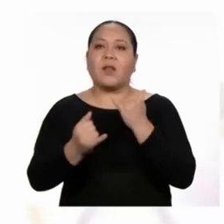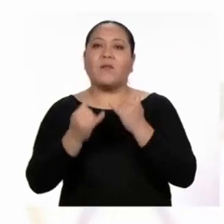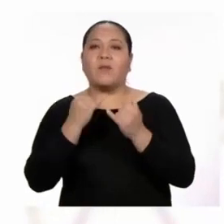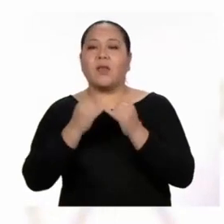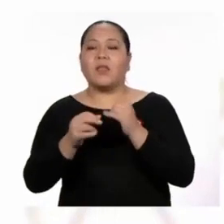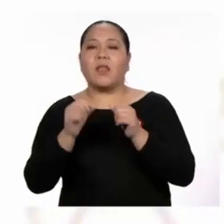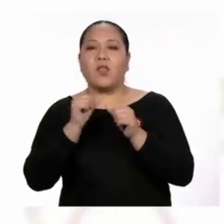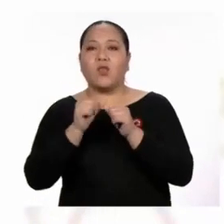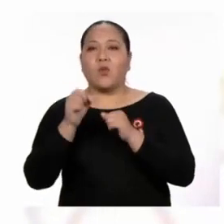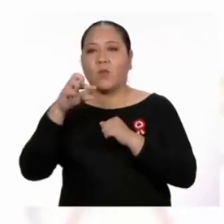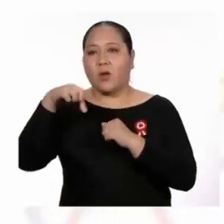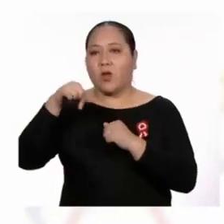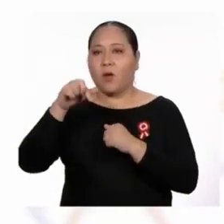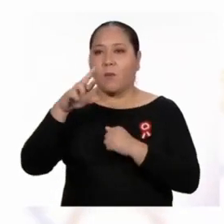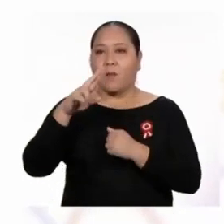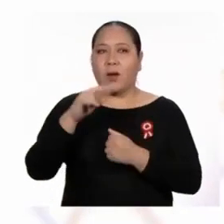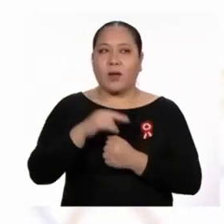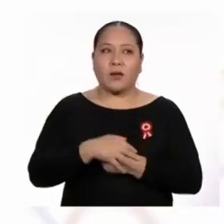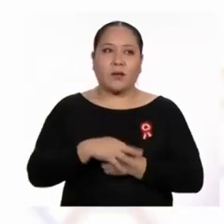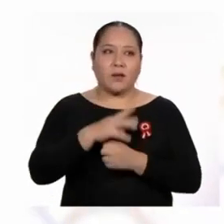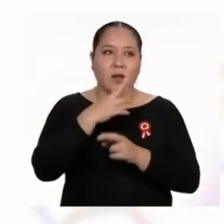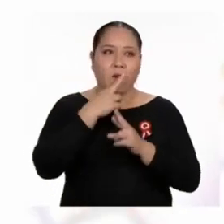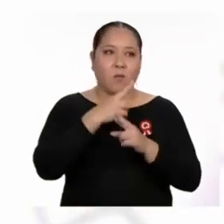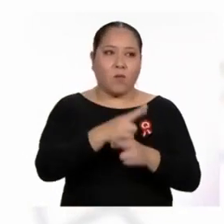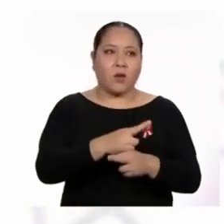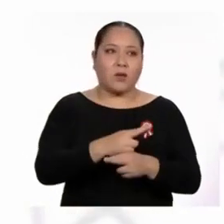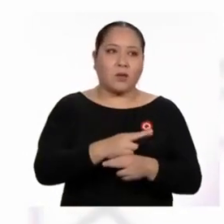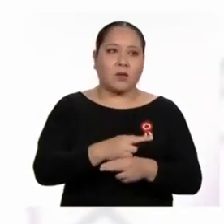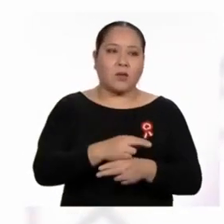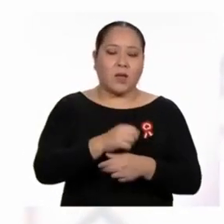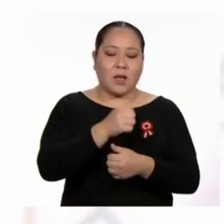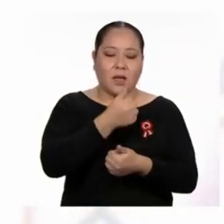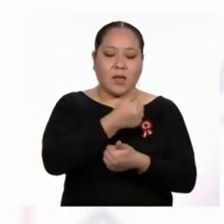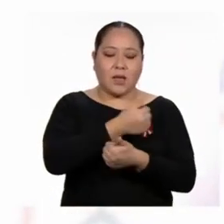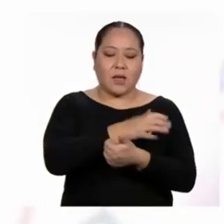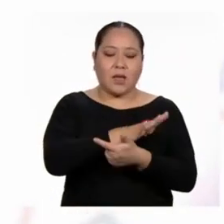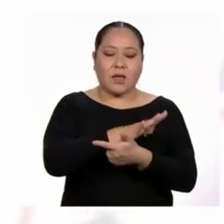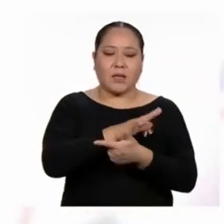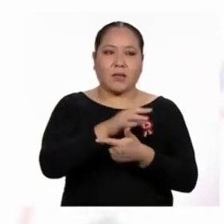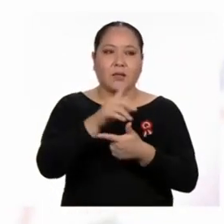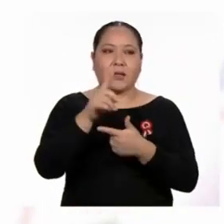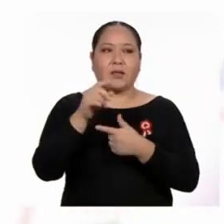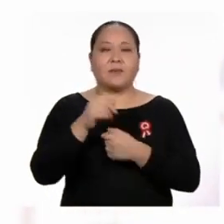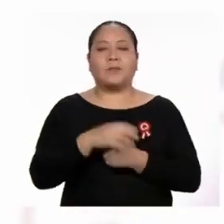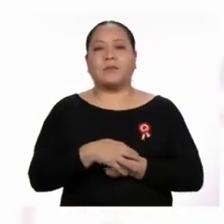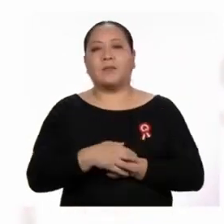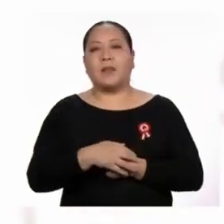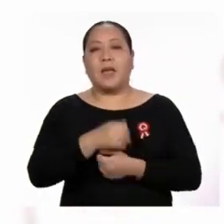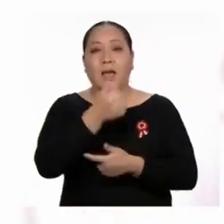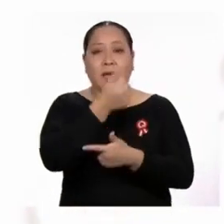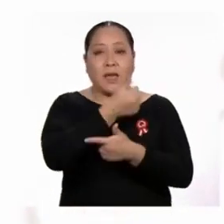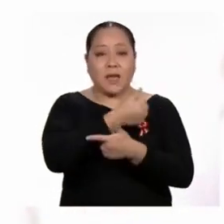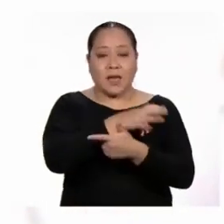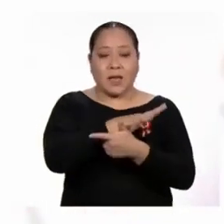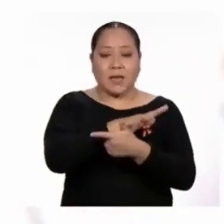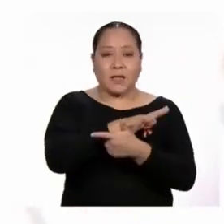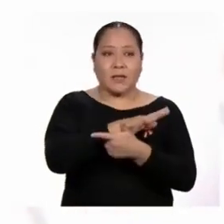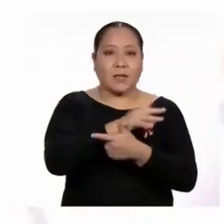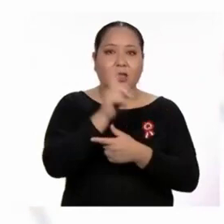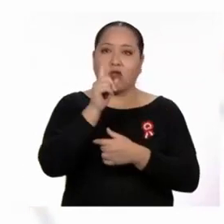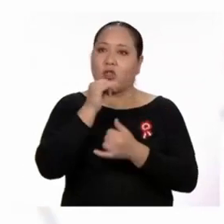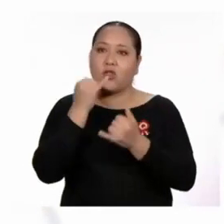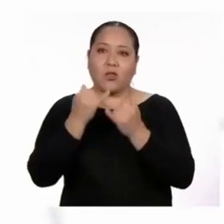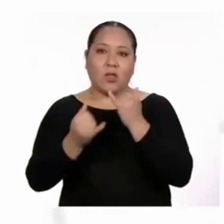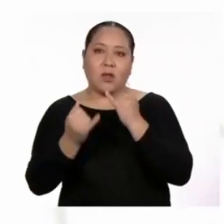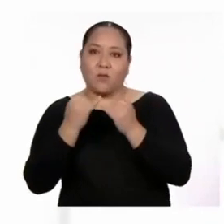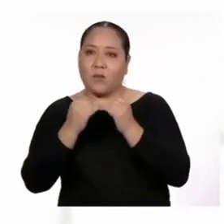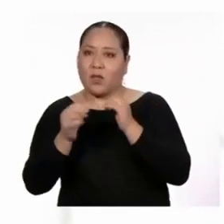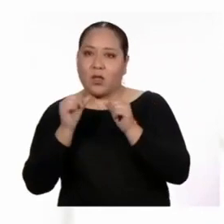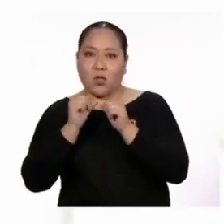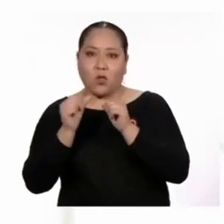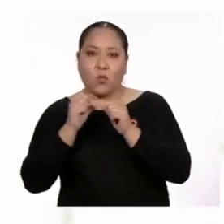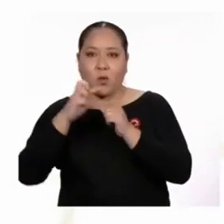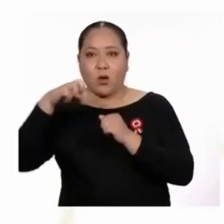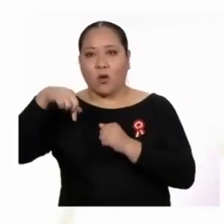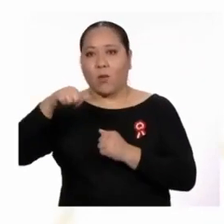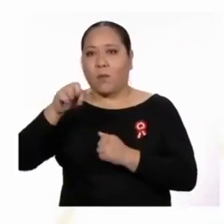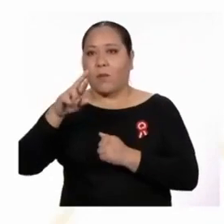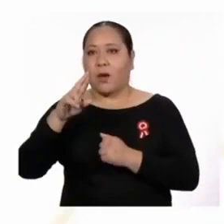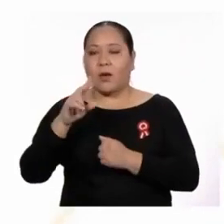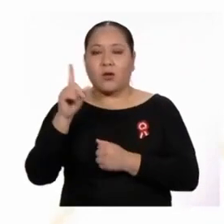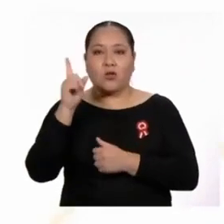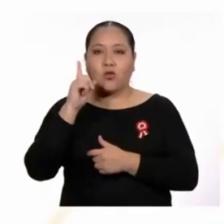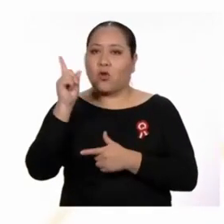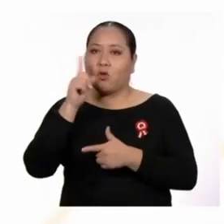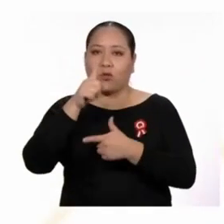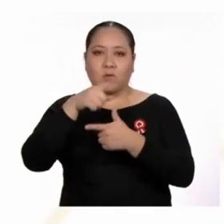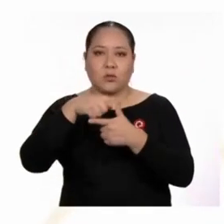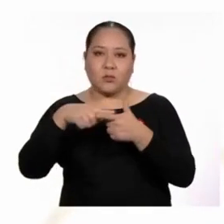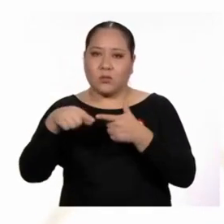par y tenemos como respuesta 15. Ahora 15. No termina en cifra par. No es